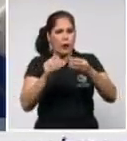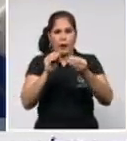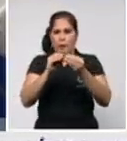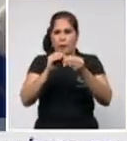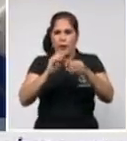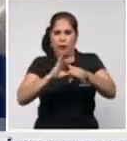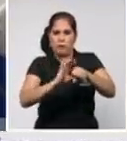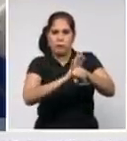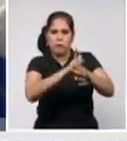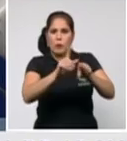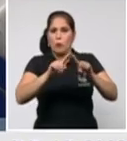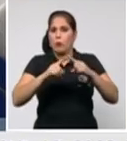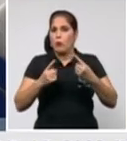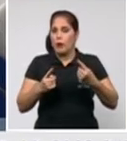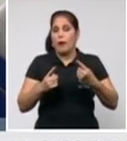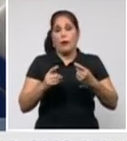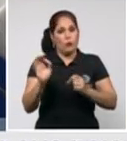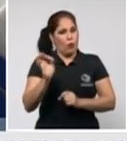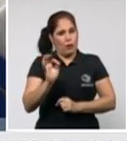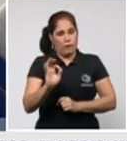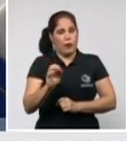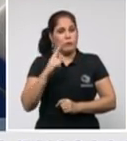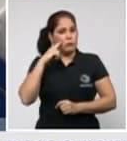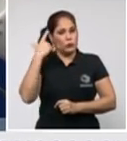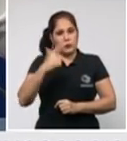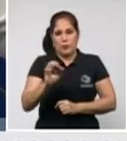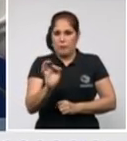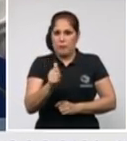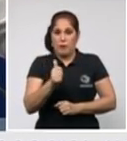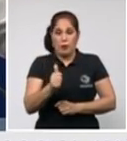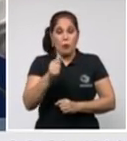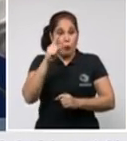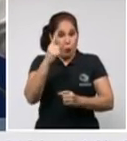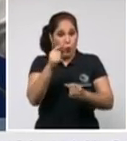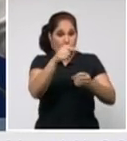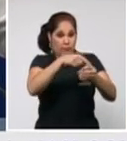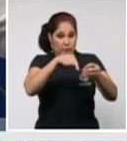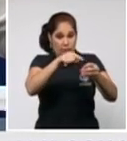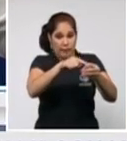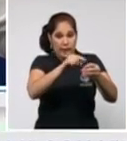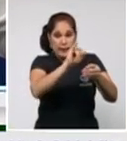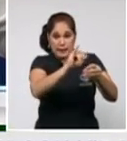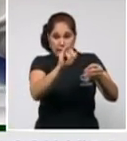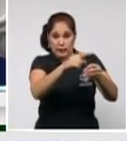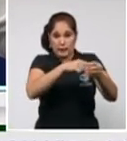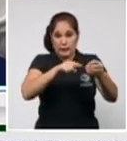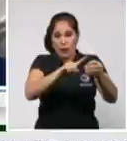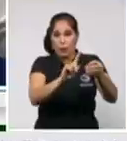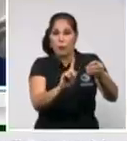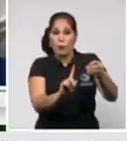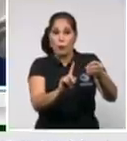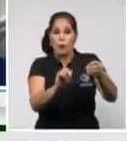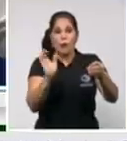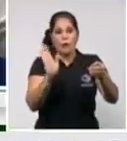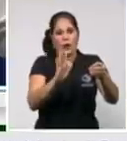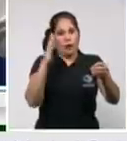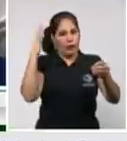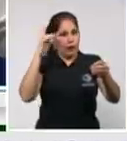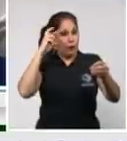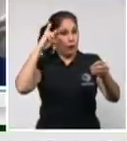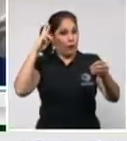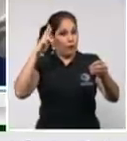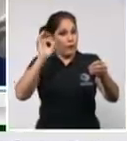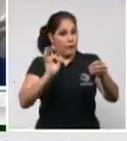de infección. Como dije anteriormente, uno de los casos diagnosticados ayer es importado, regresó del